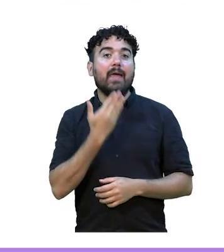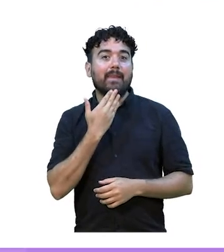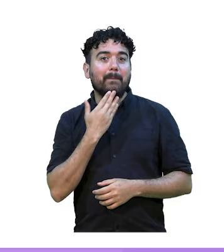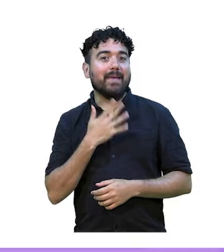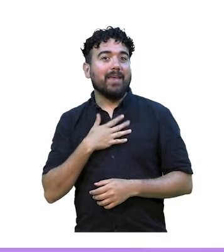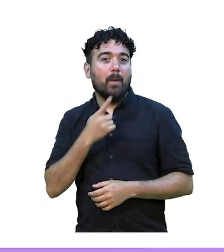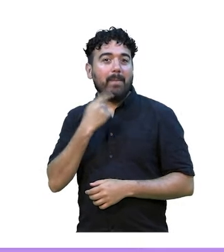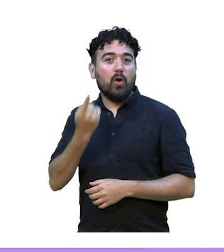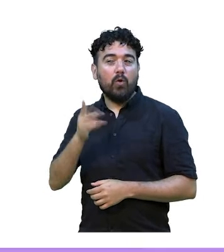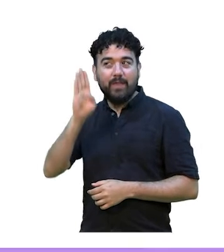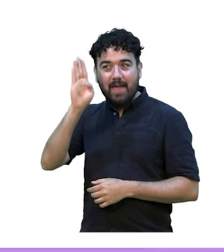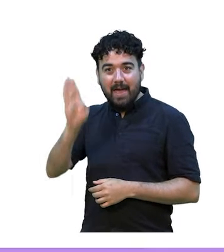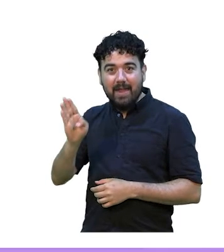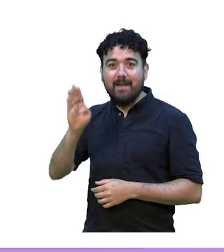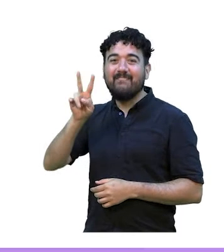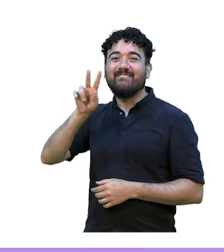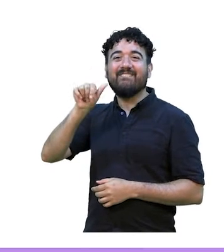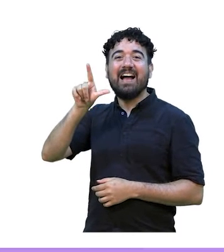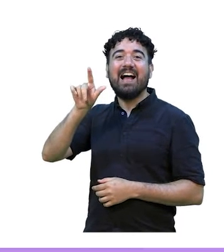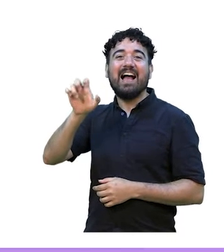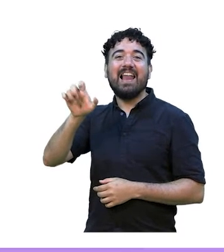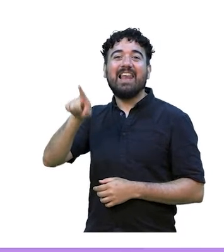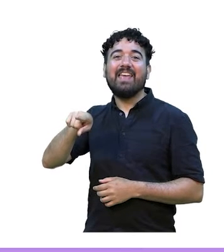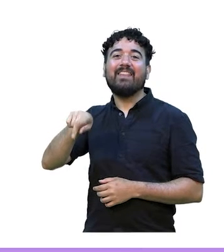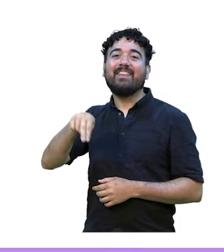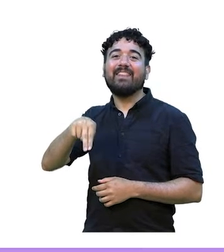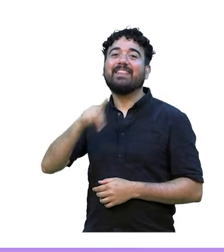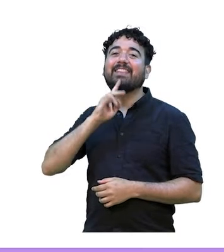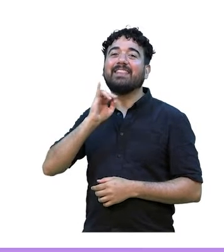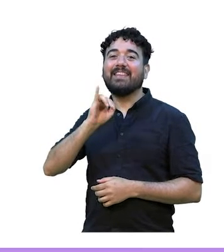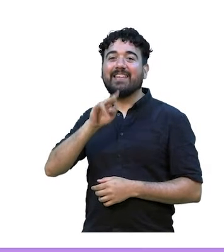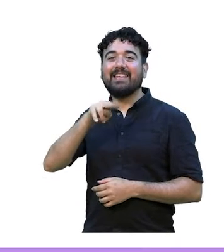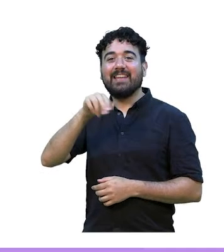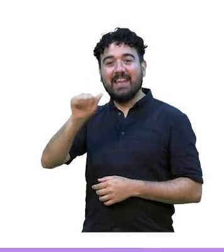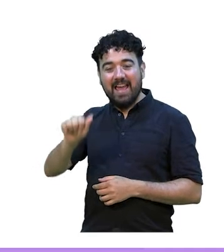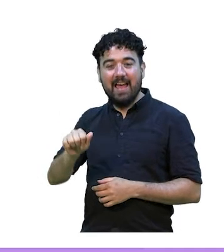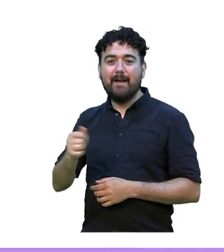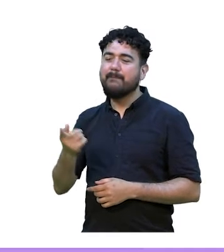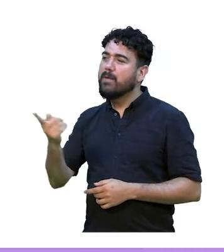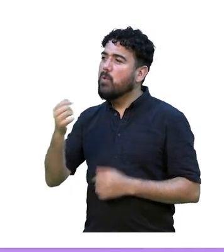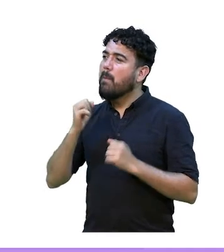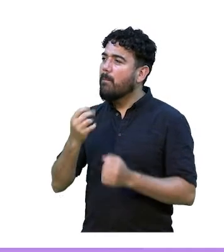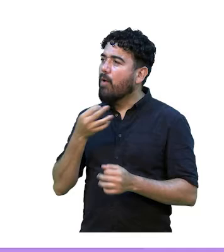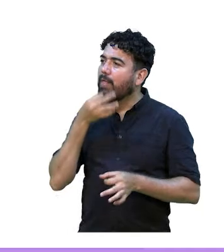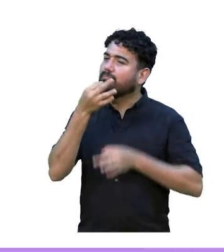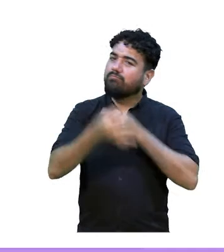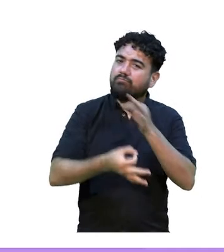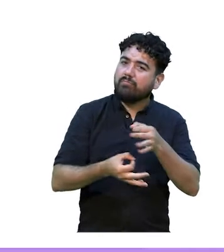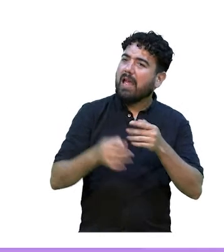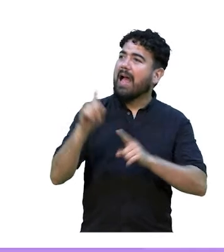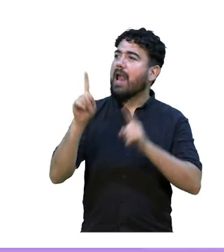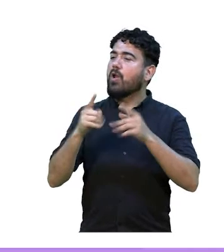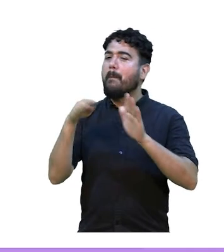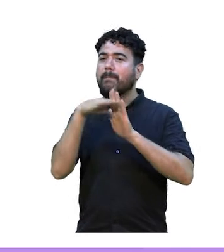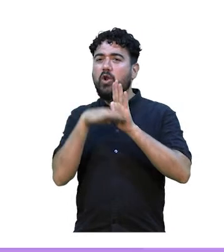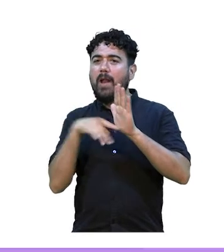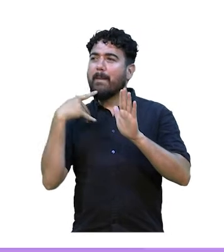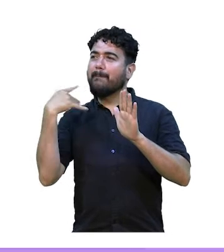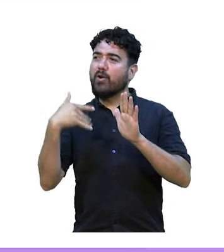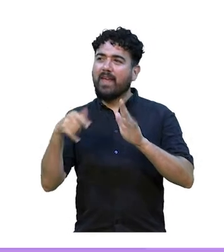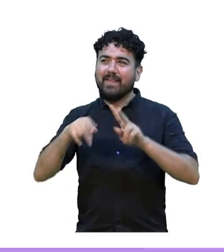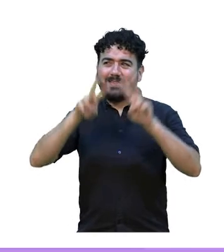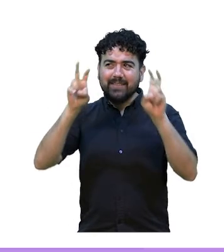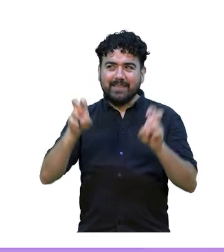involucra? Y también esta pregunta va dirigida a Valentina. Si nos pudieras mencionar también algún